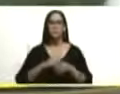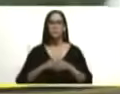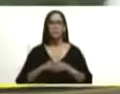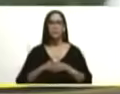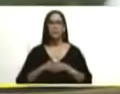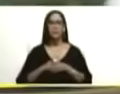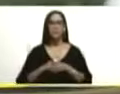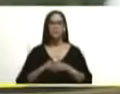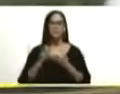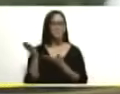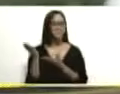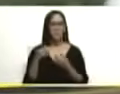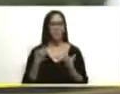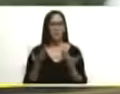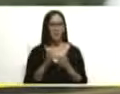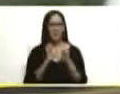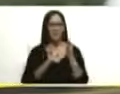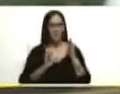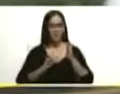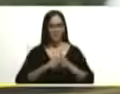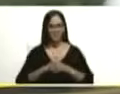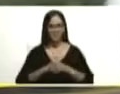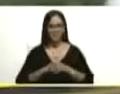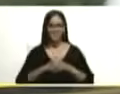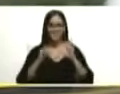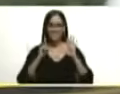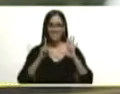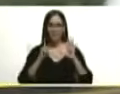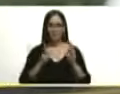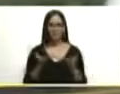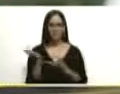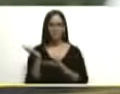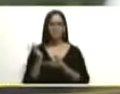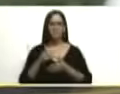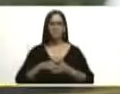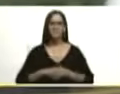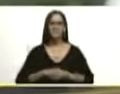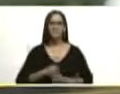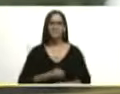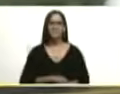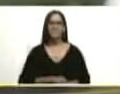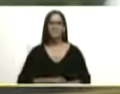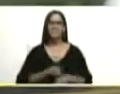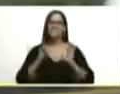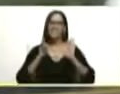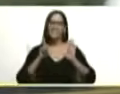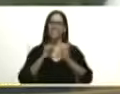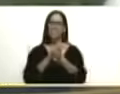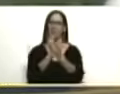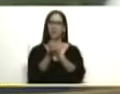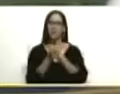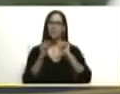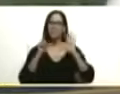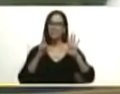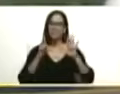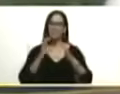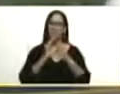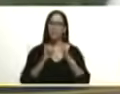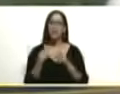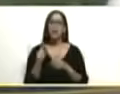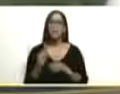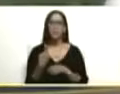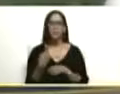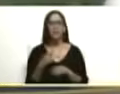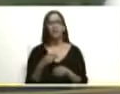Génesis, ¿cuáles son los vértices? 7 vértices, adelante. 7 transformaciones, 7 vértices. El primer